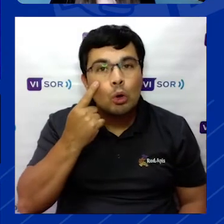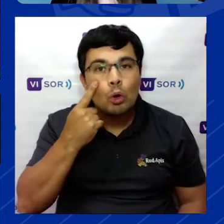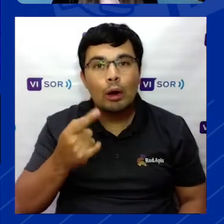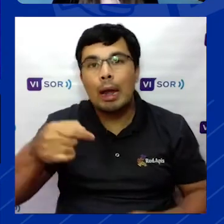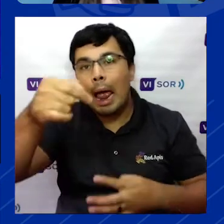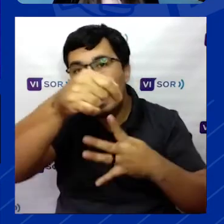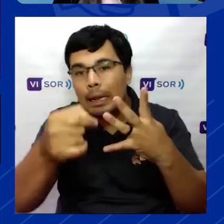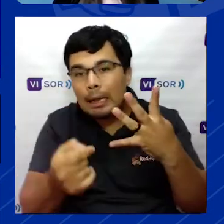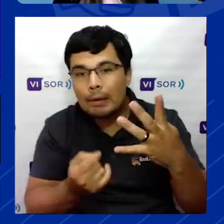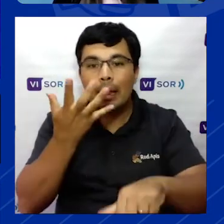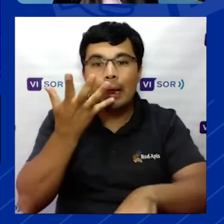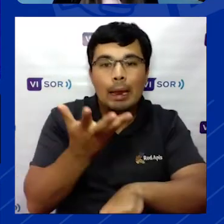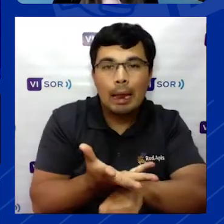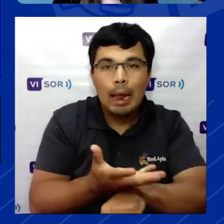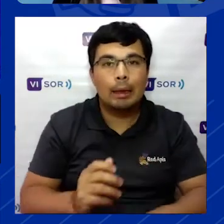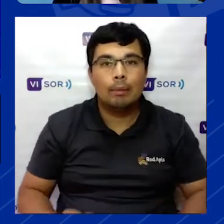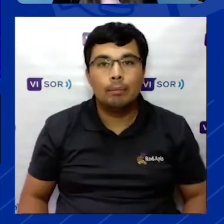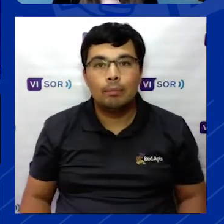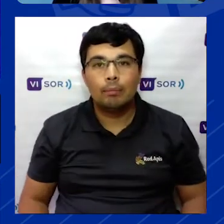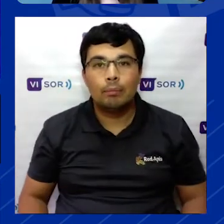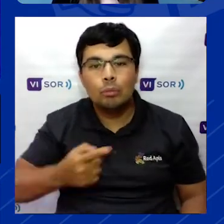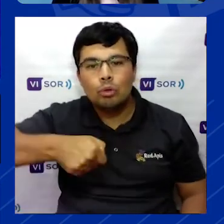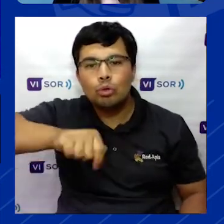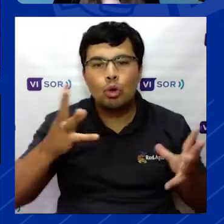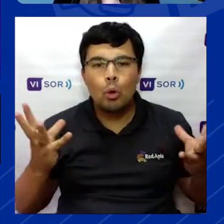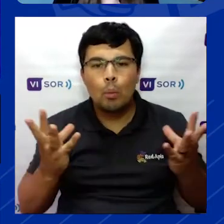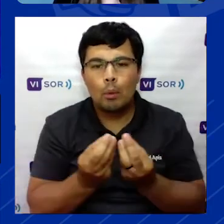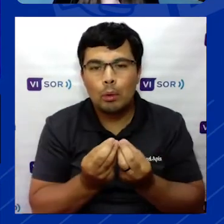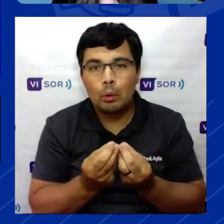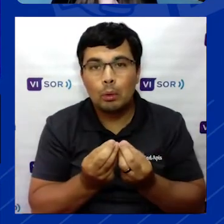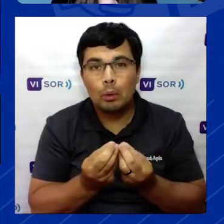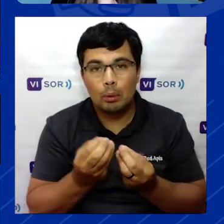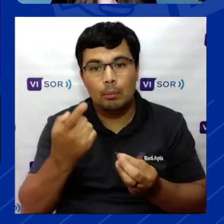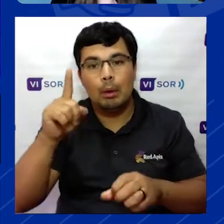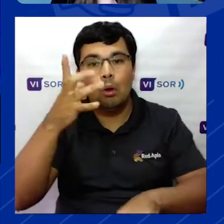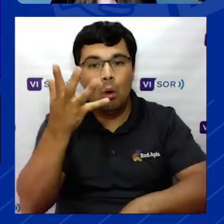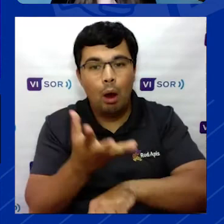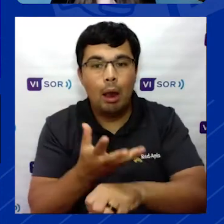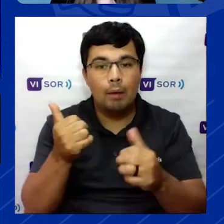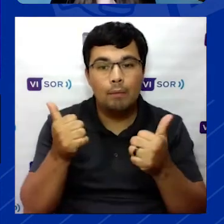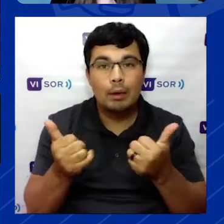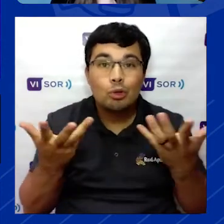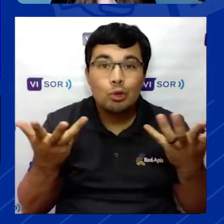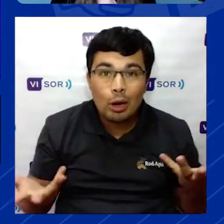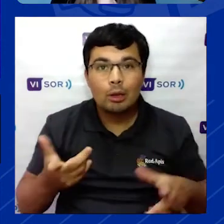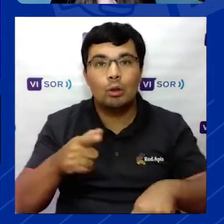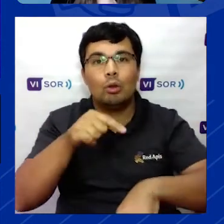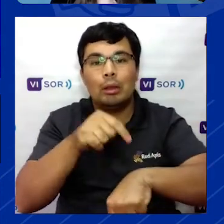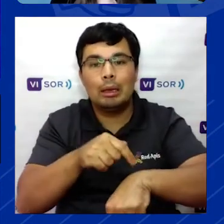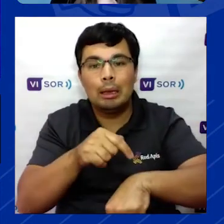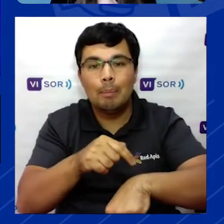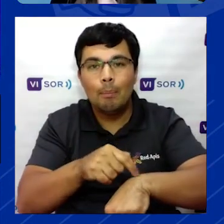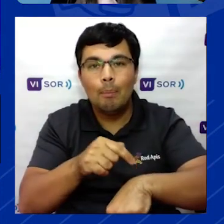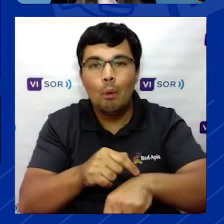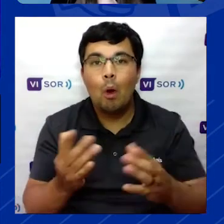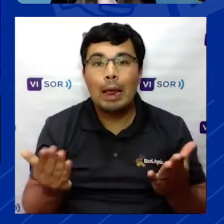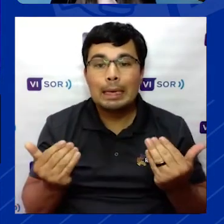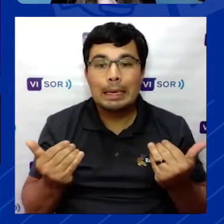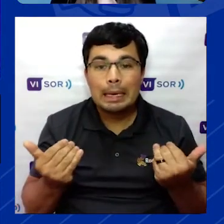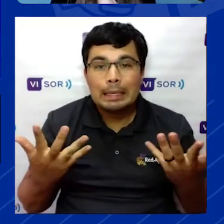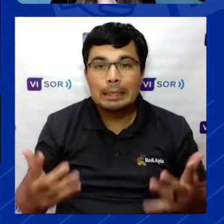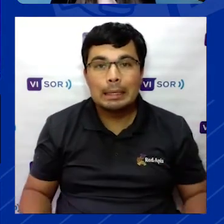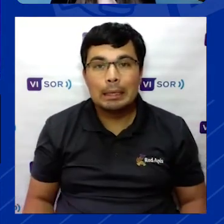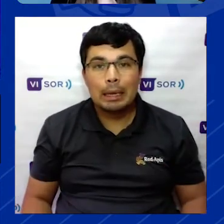que ya existen, somos poquitos, pero existen. Así que son estos espacios los que se necesitan y es la forma de